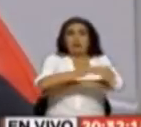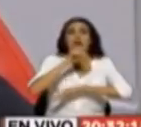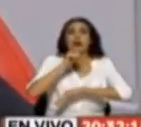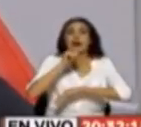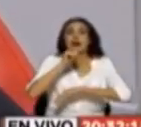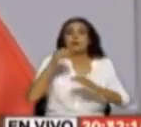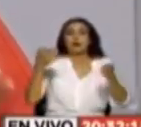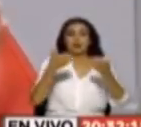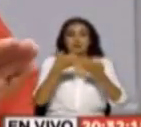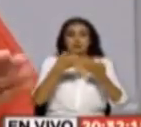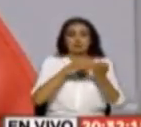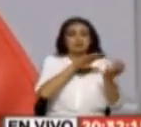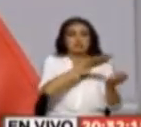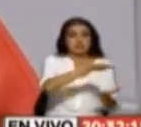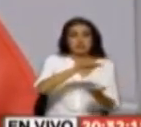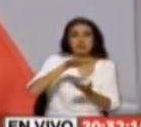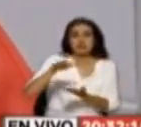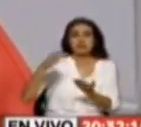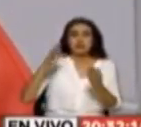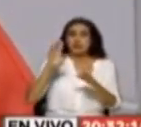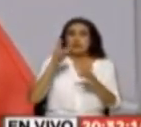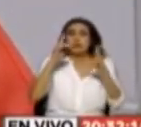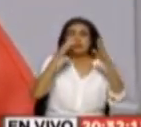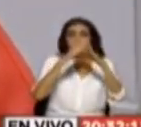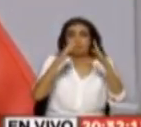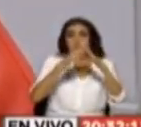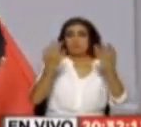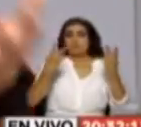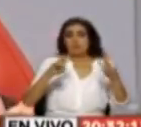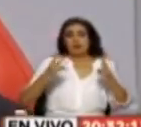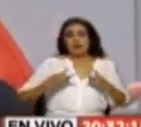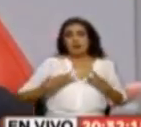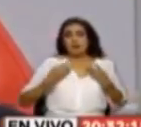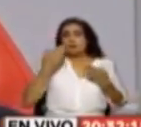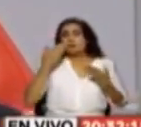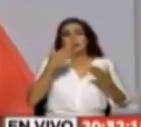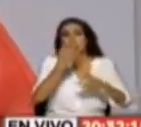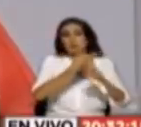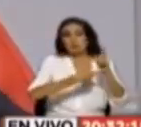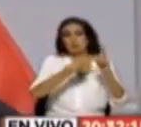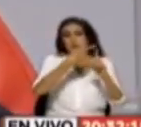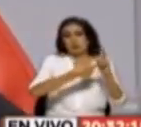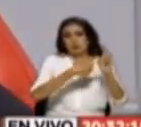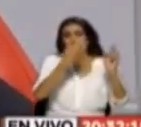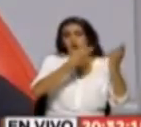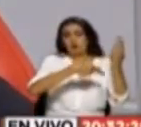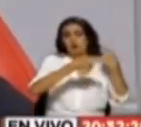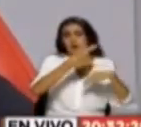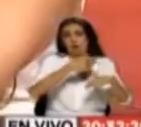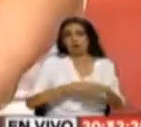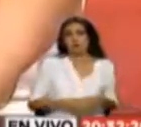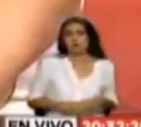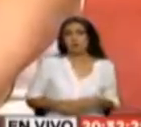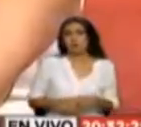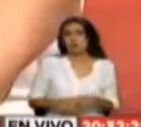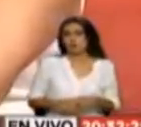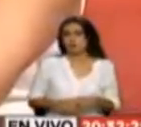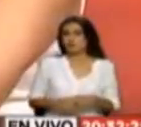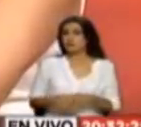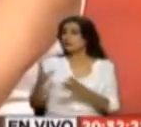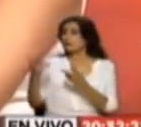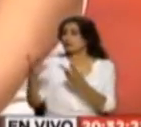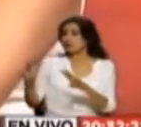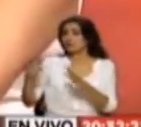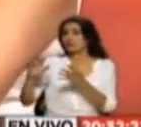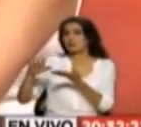como equipamiento urbano, que es clave también para la reactivación económica, como mercados, por ejemplo, o facilidades pesqueras. Una inquietud también importante para